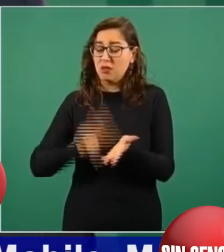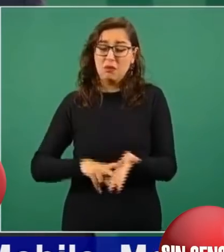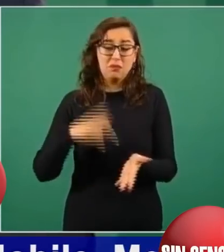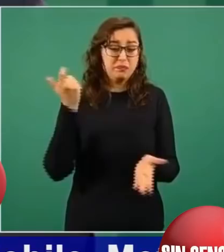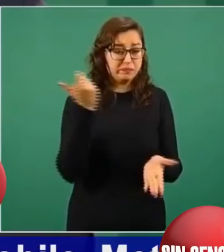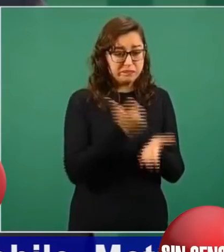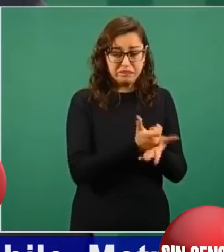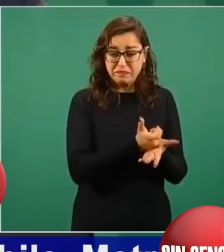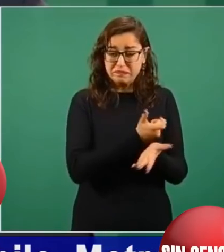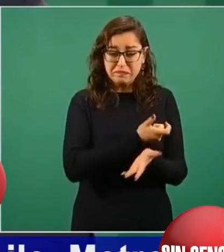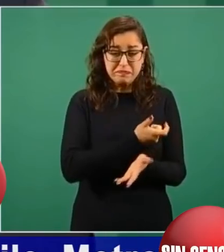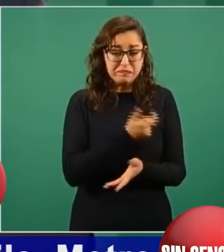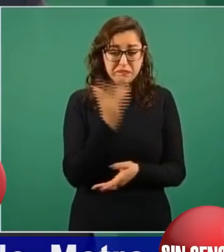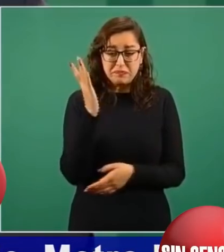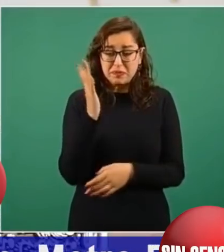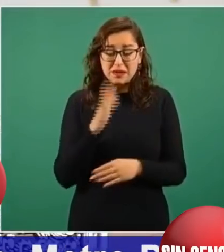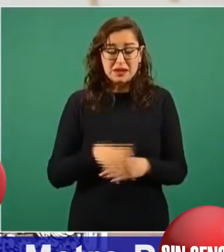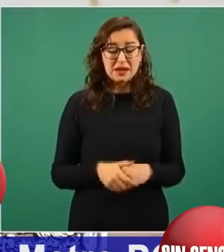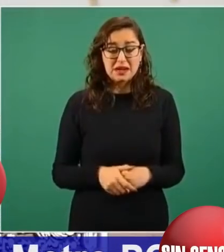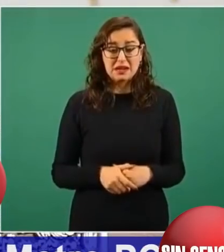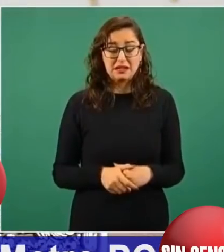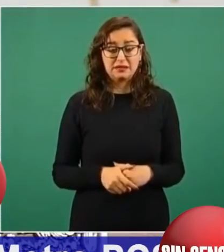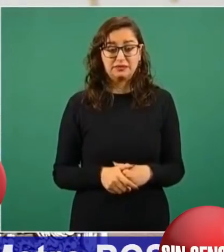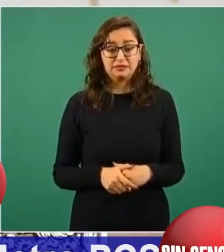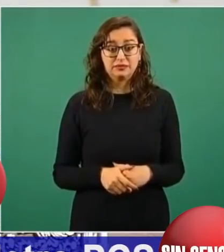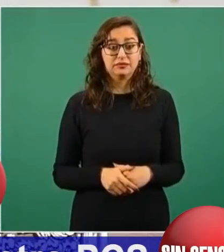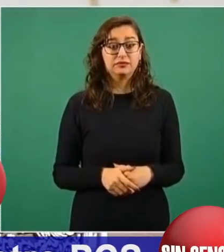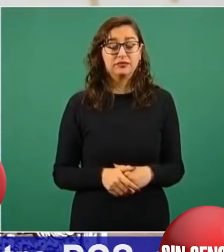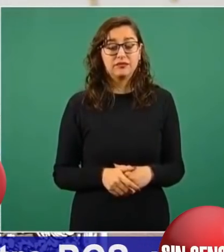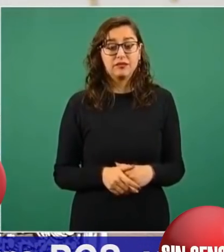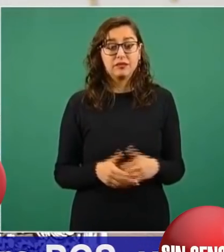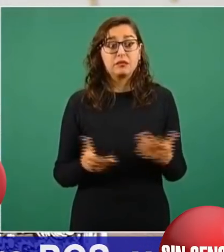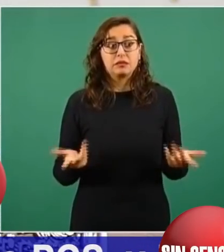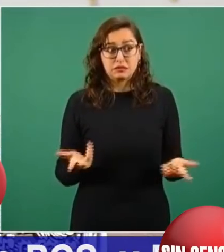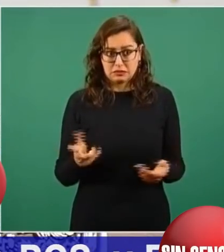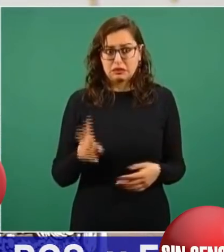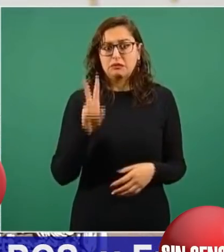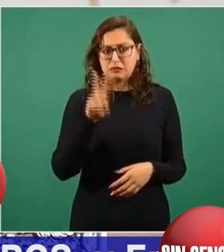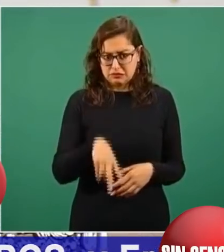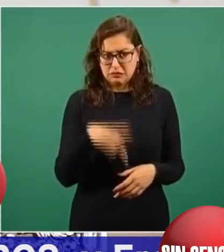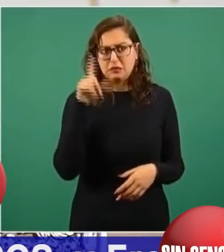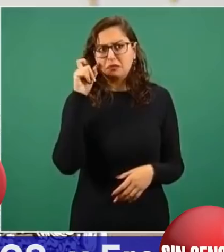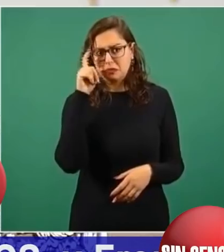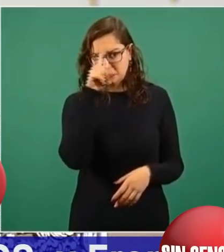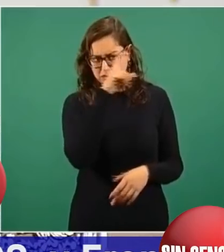a pesar de ser una obra de ingeniería difícil,